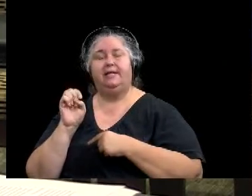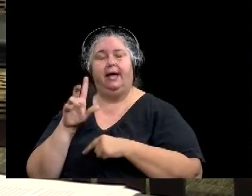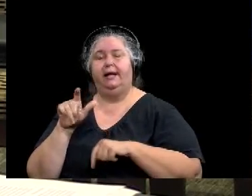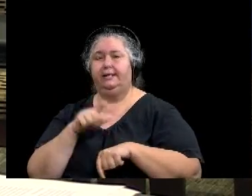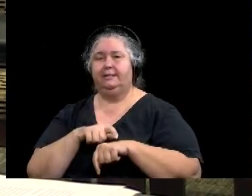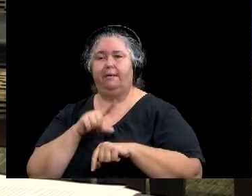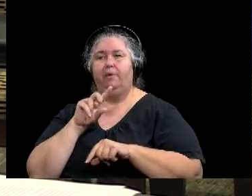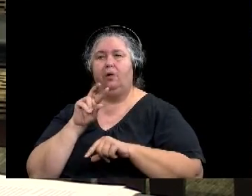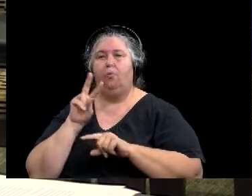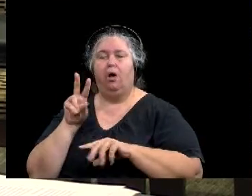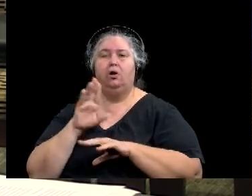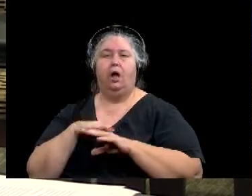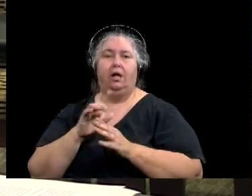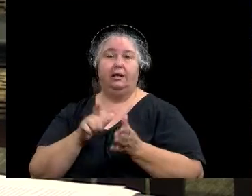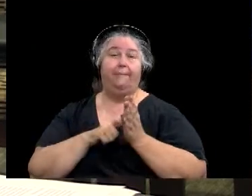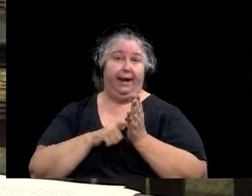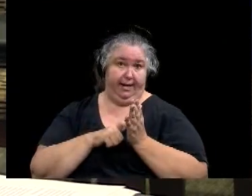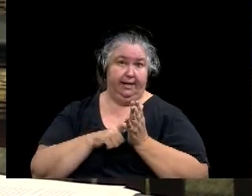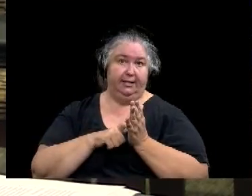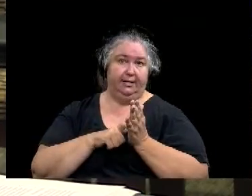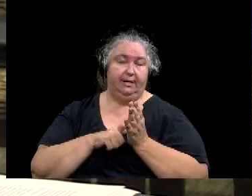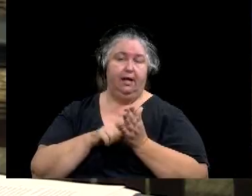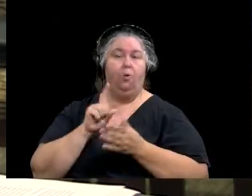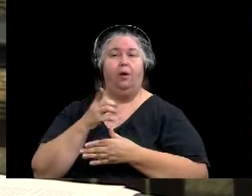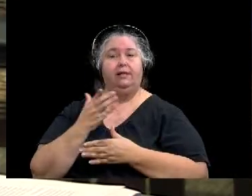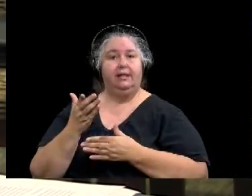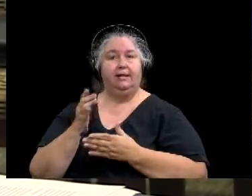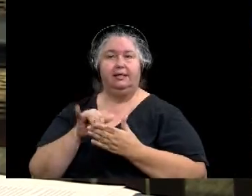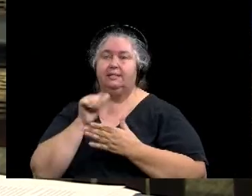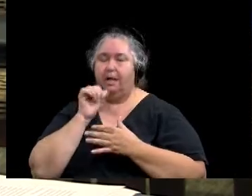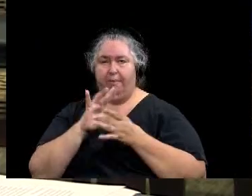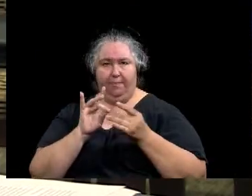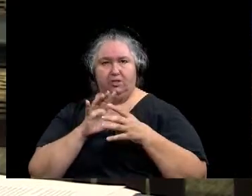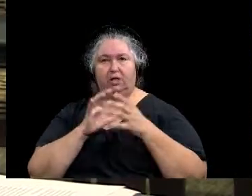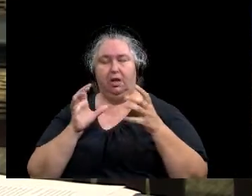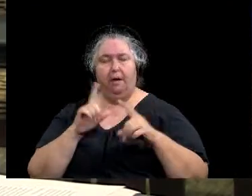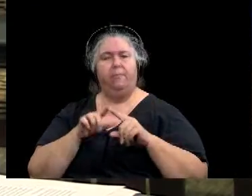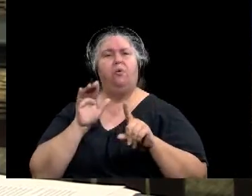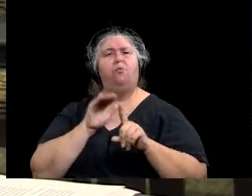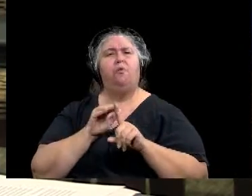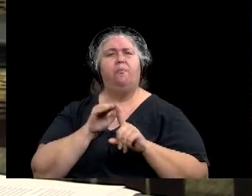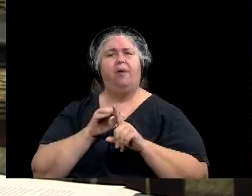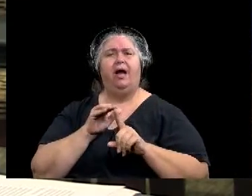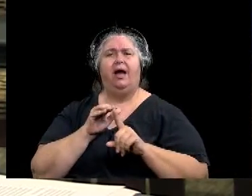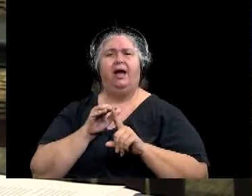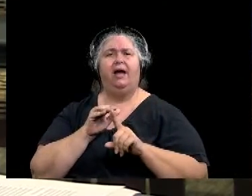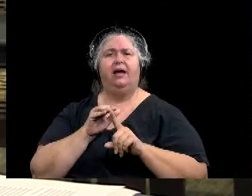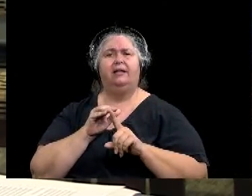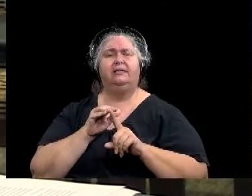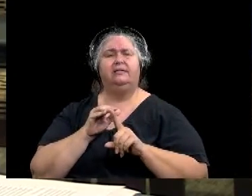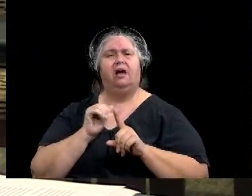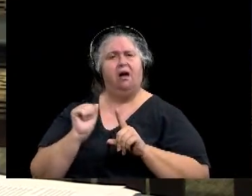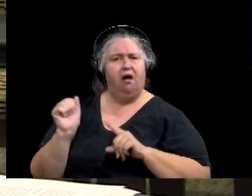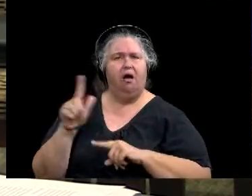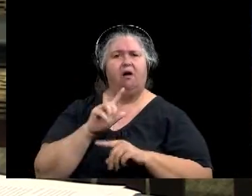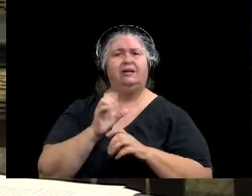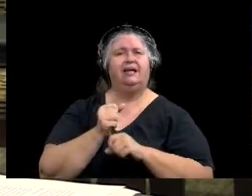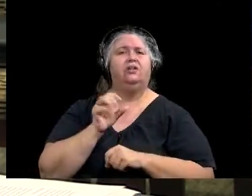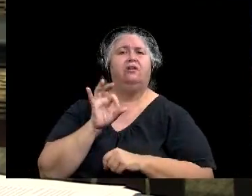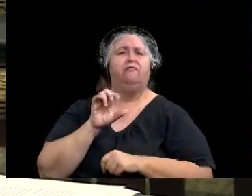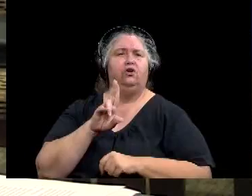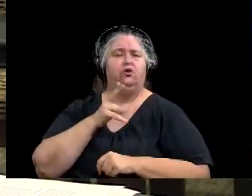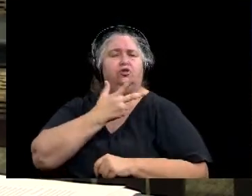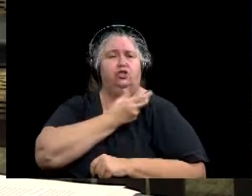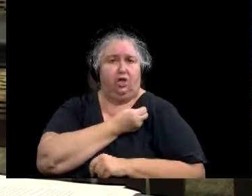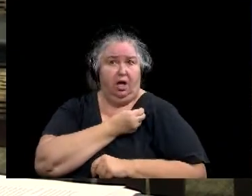tarde y lo pueden ver anti mente si lo quieren ver hay que darles a todos